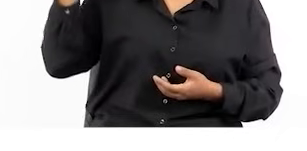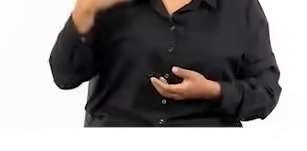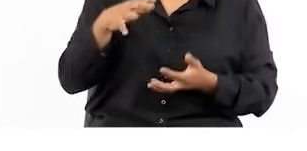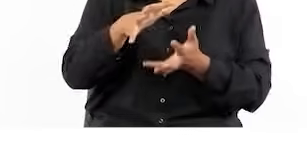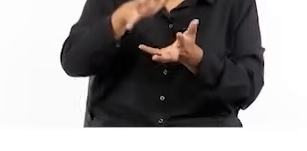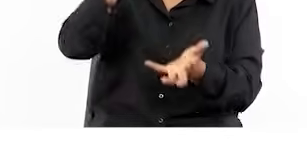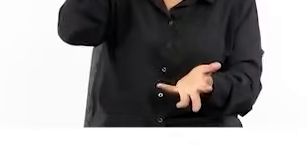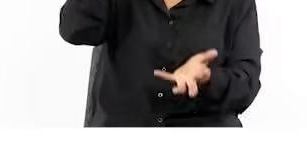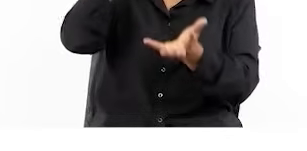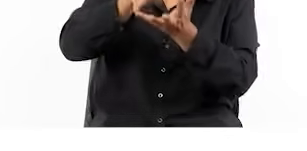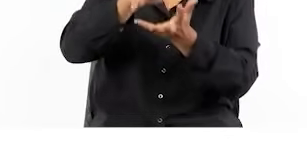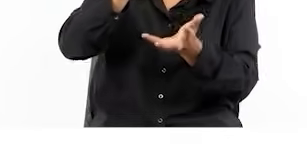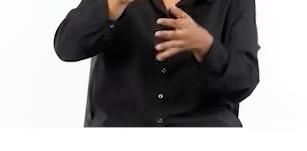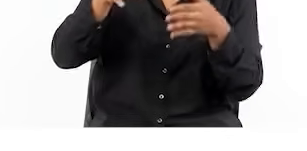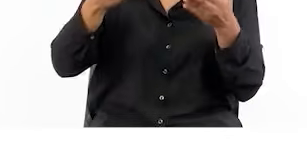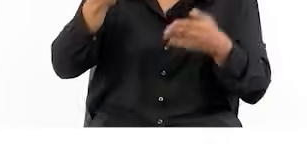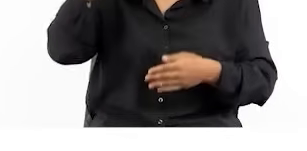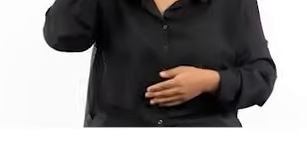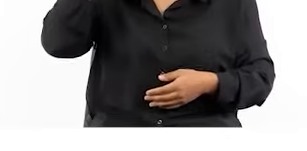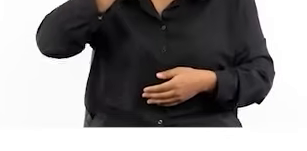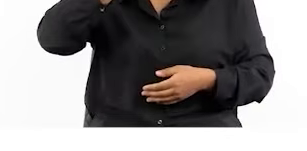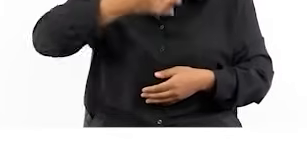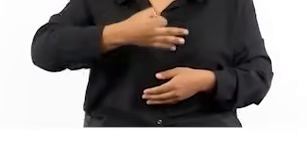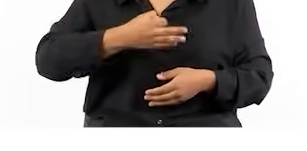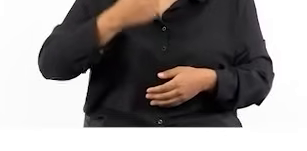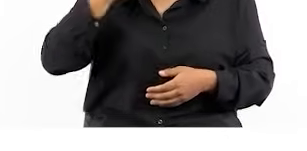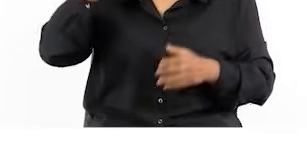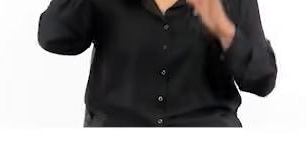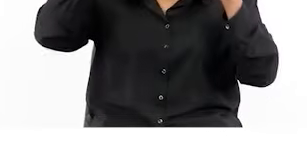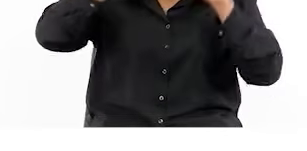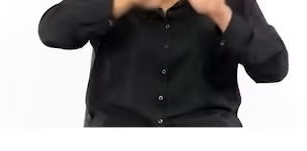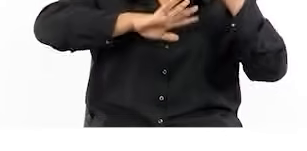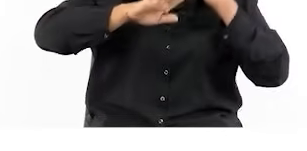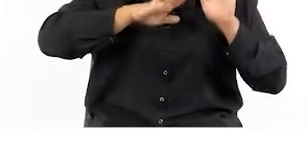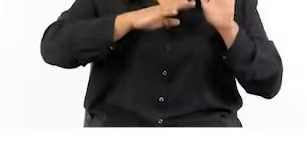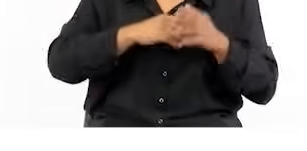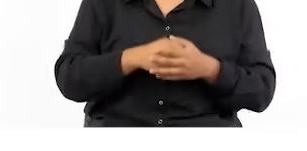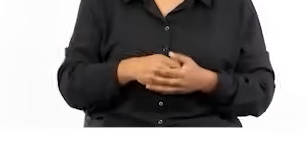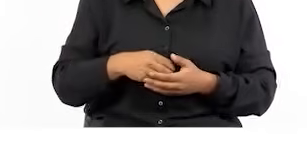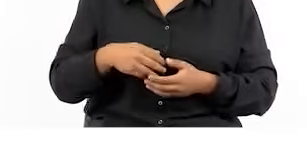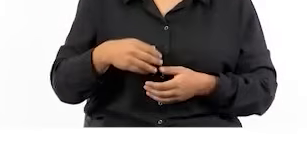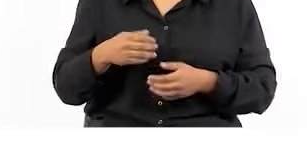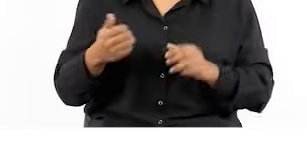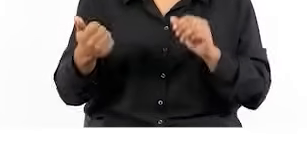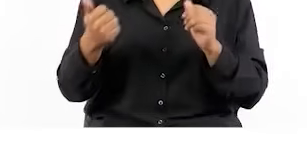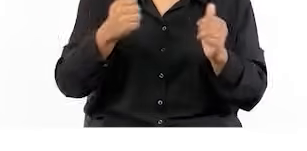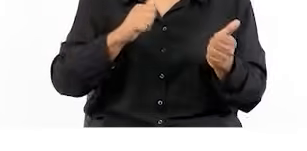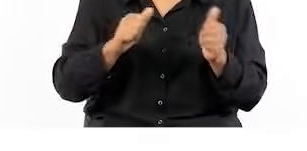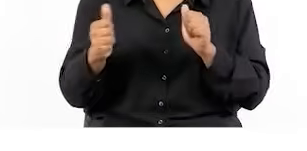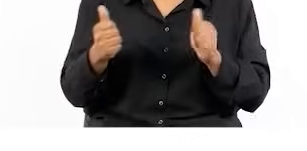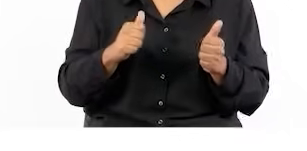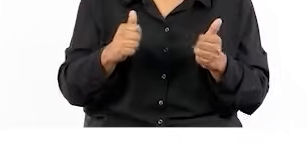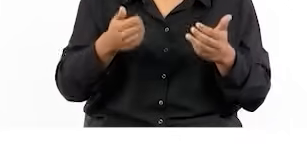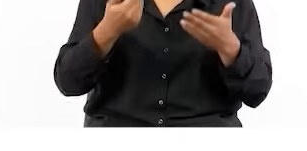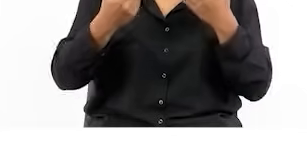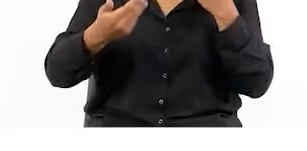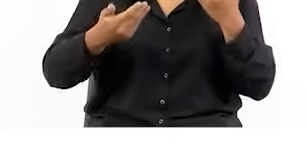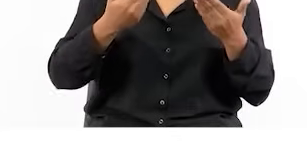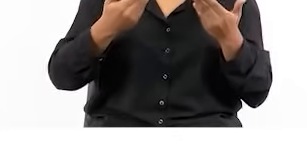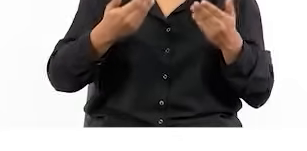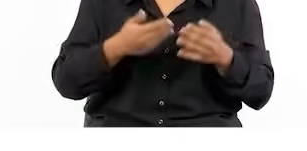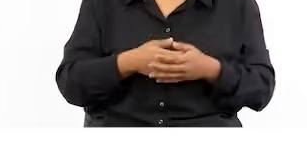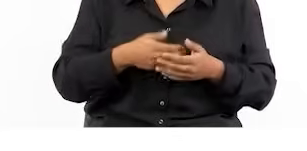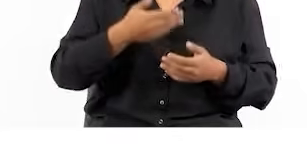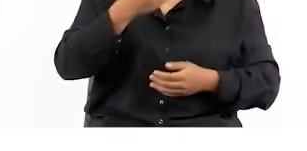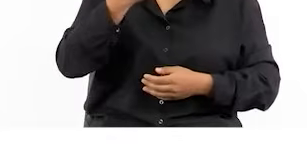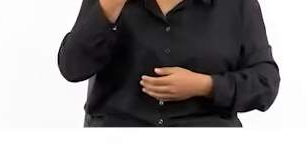dato muy conocido. Bueno, esto es a partir de dos tipos de dataciones. La primera es la datación relativa, que